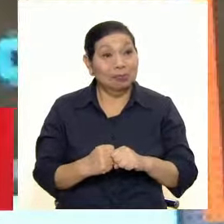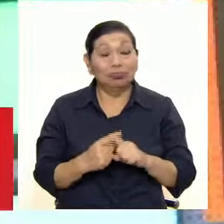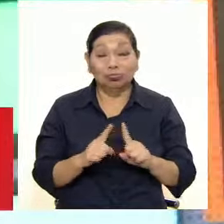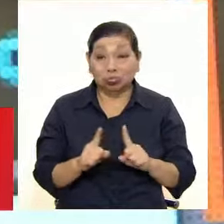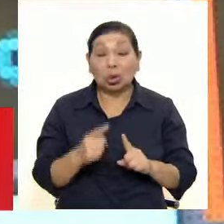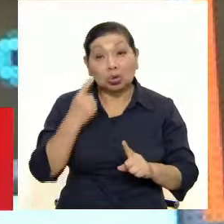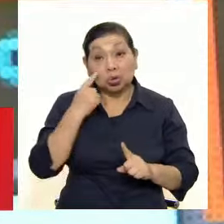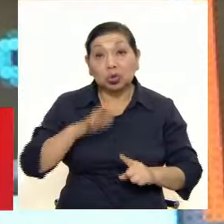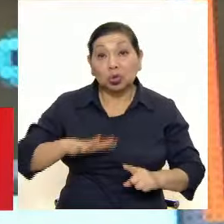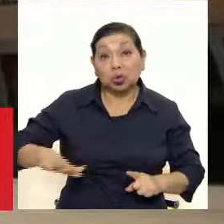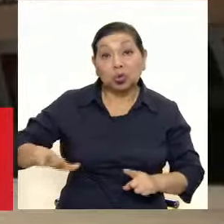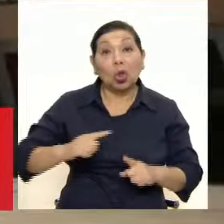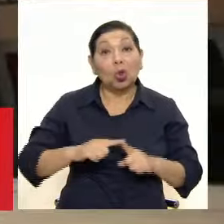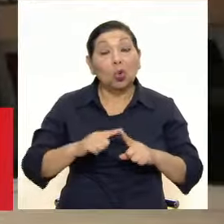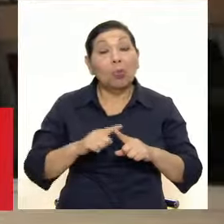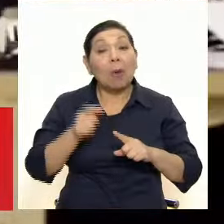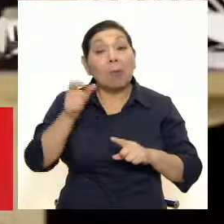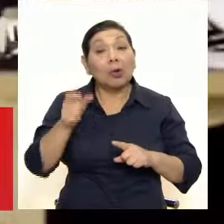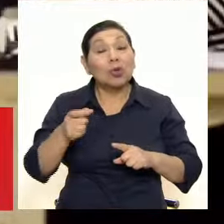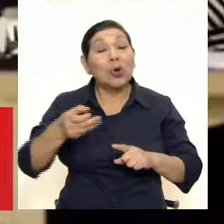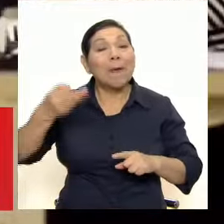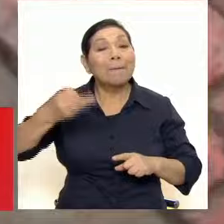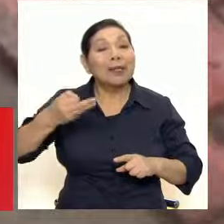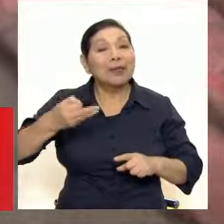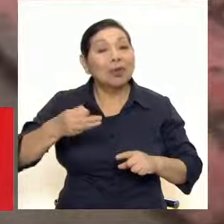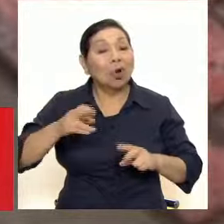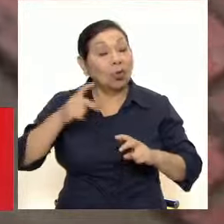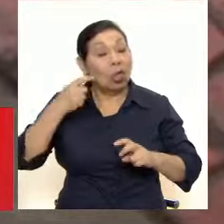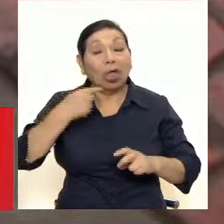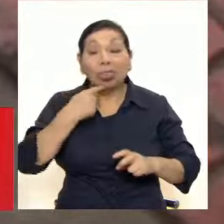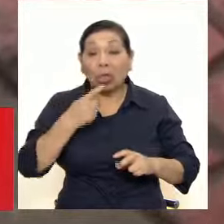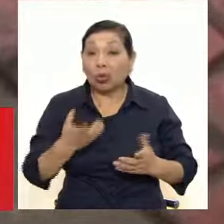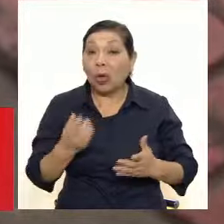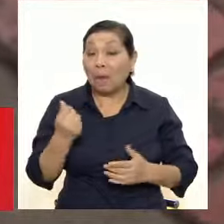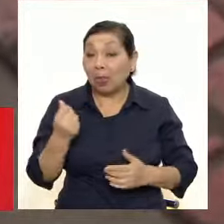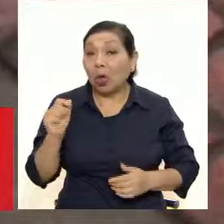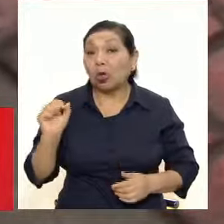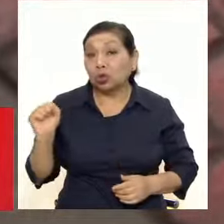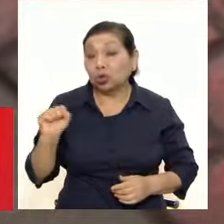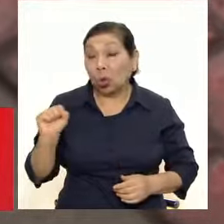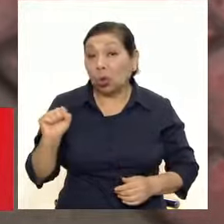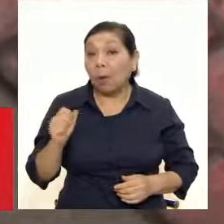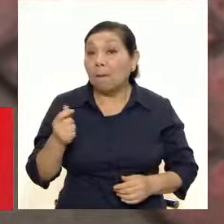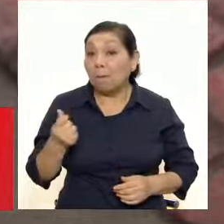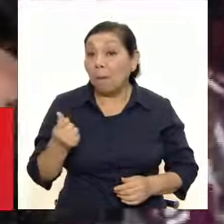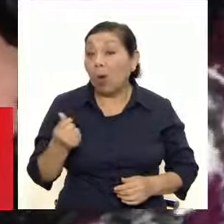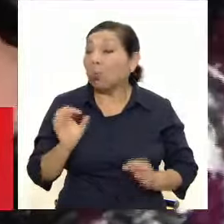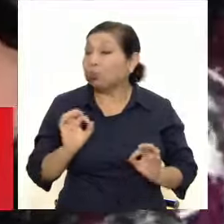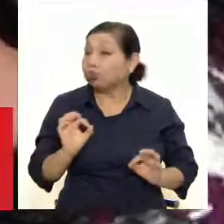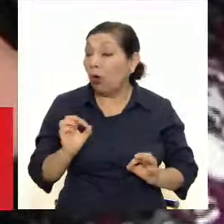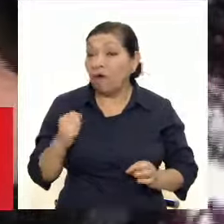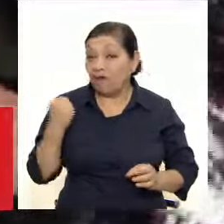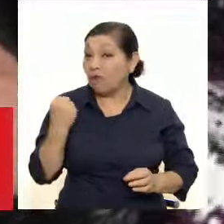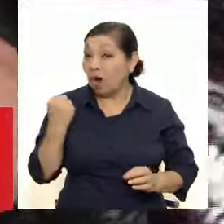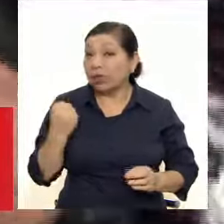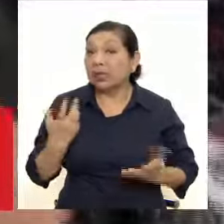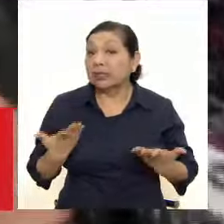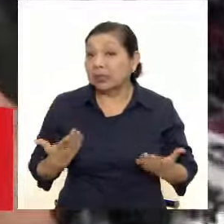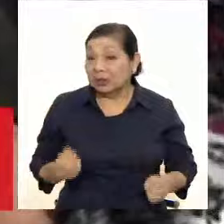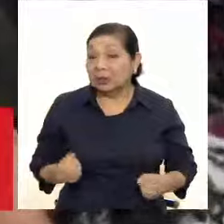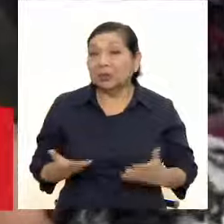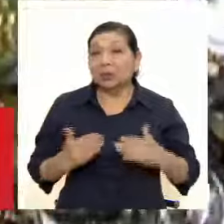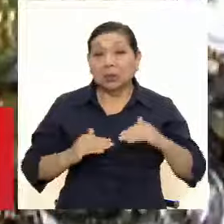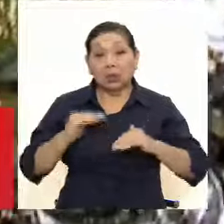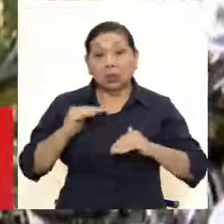situación reconocida por muchos analistas económicos de la región. El sol peruano es una de las monedas más robustas, debido al